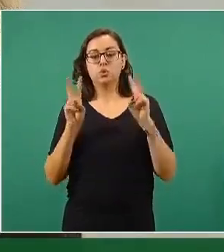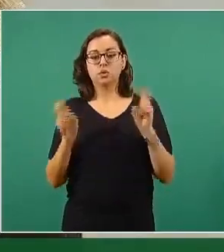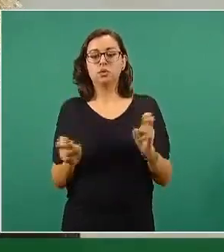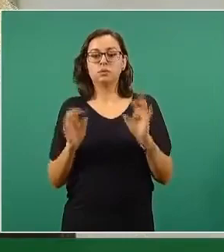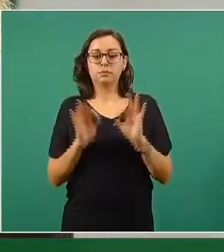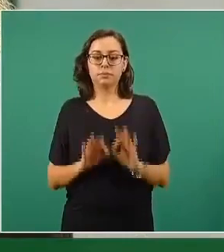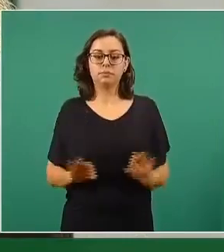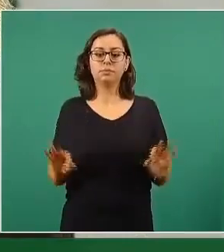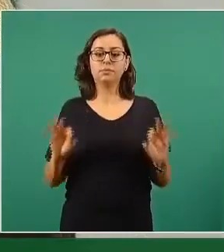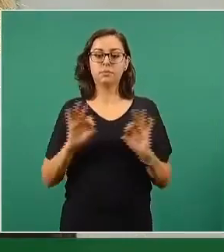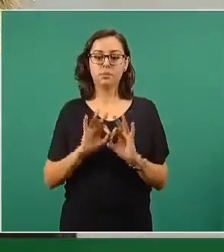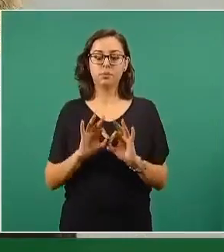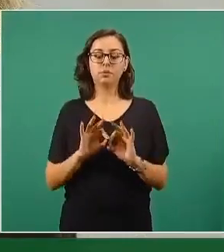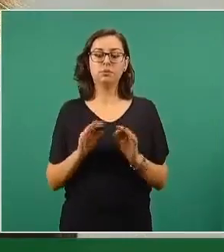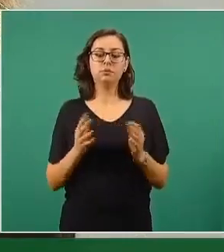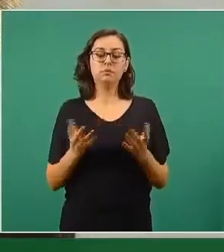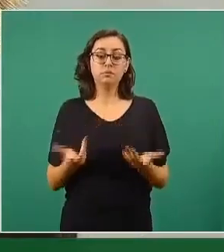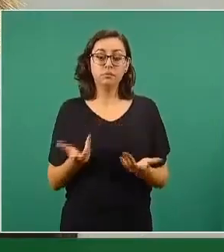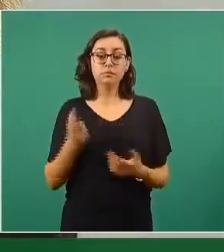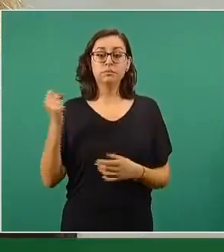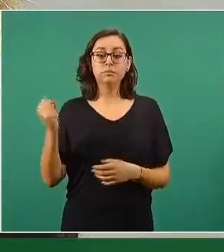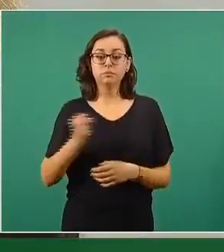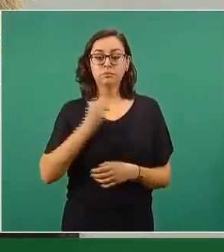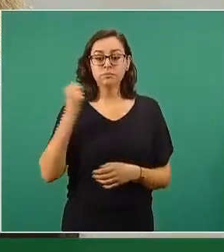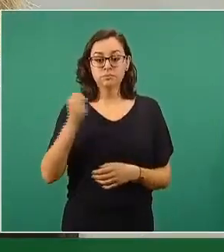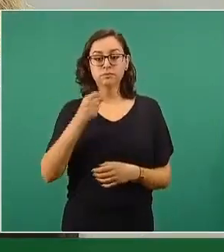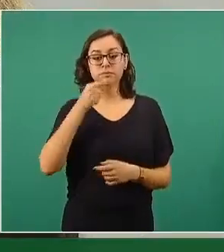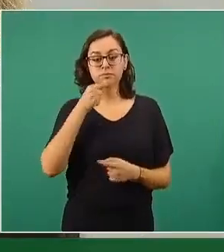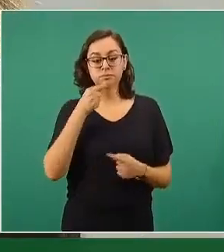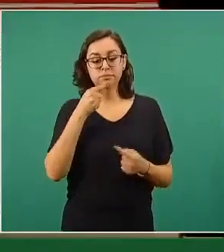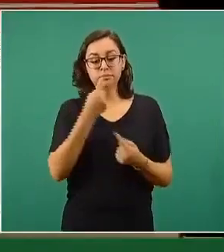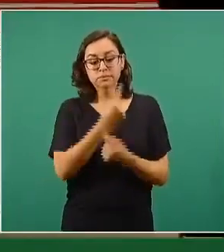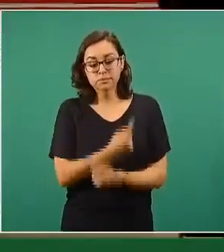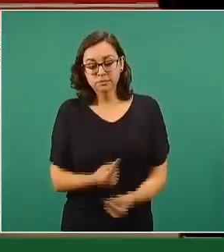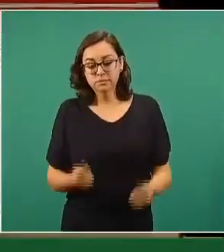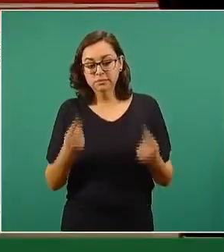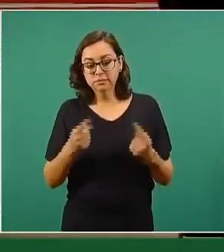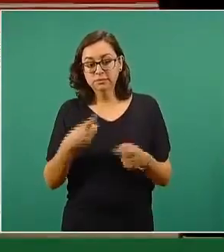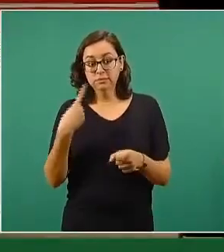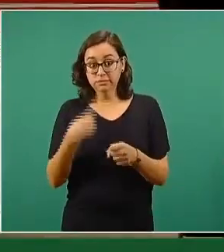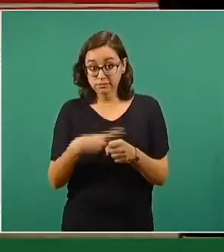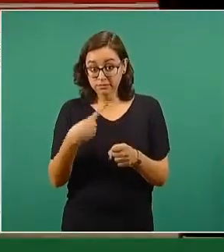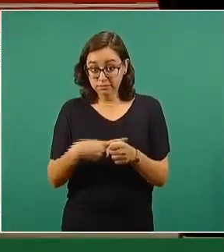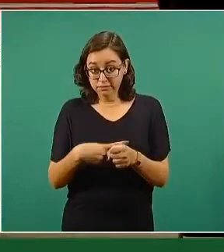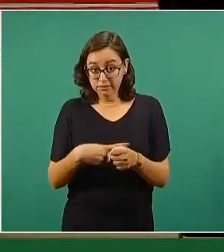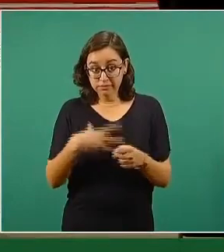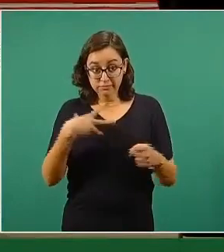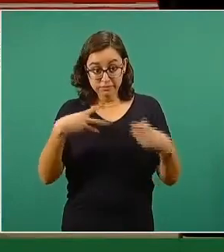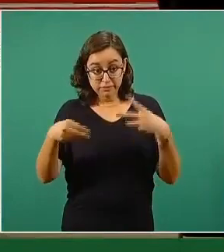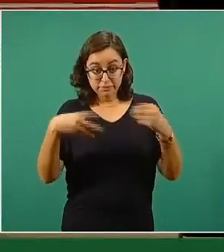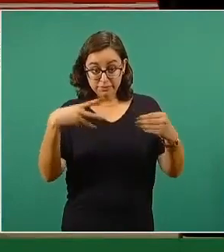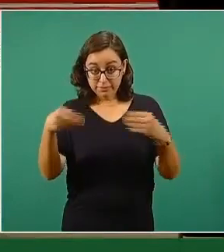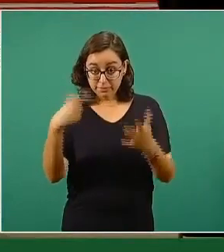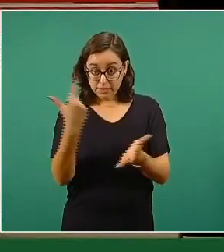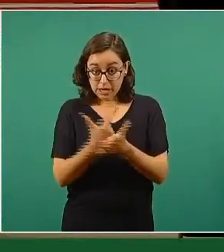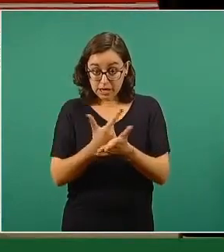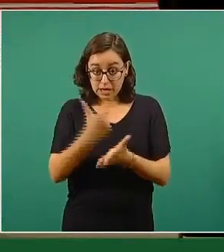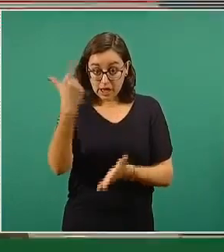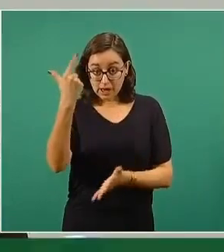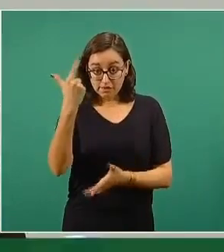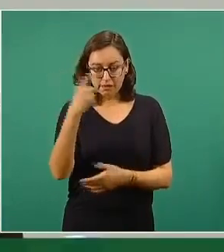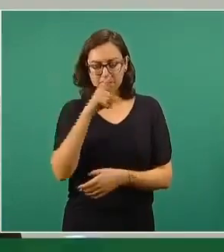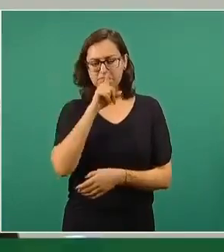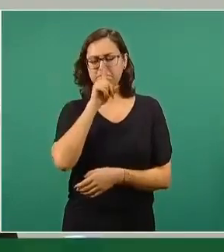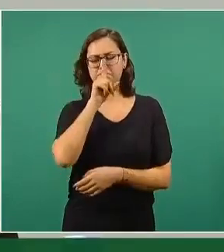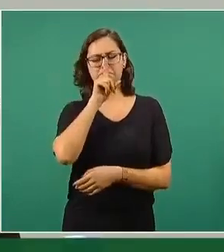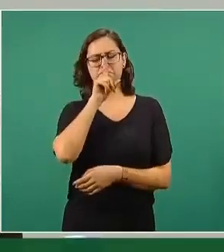que afortunadamente en el caso de los niños no hemos visto que la enfermedad al momento de presentarse cause